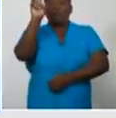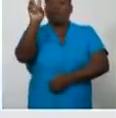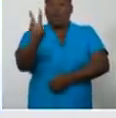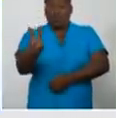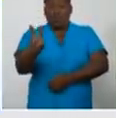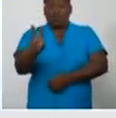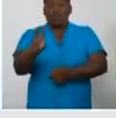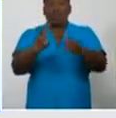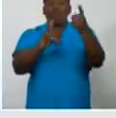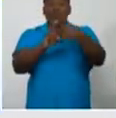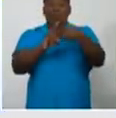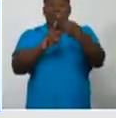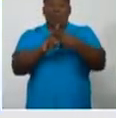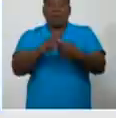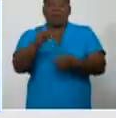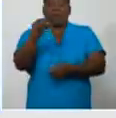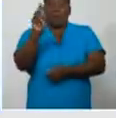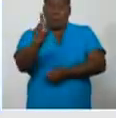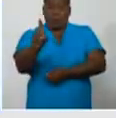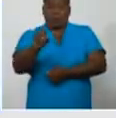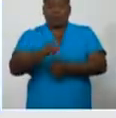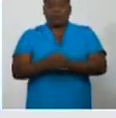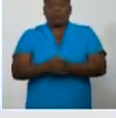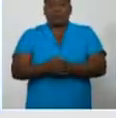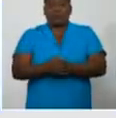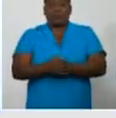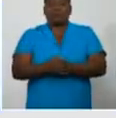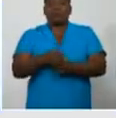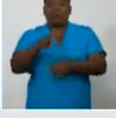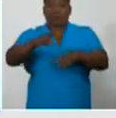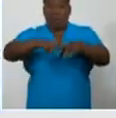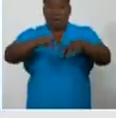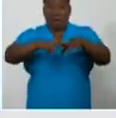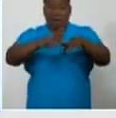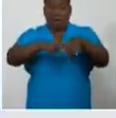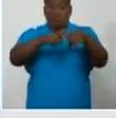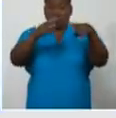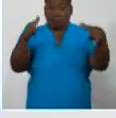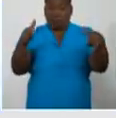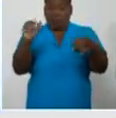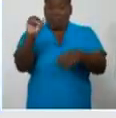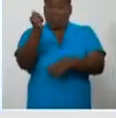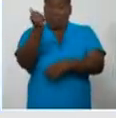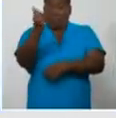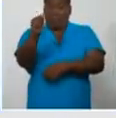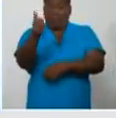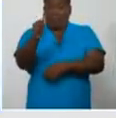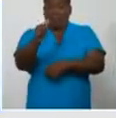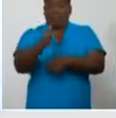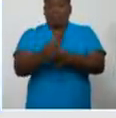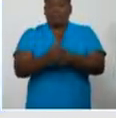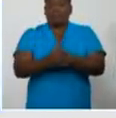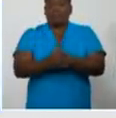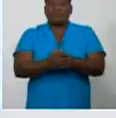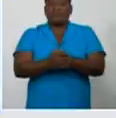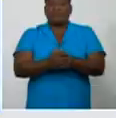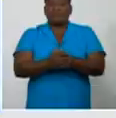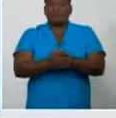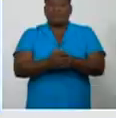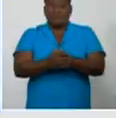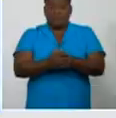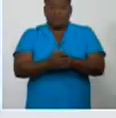con 1. La Habana incrementa en 10 el número de casos confirmados ayer